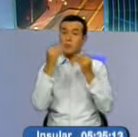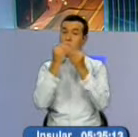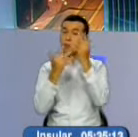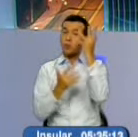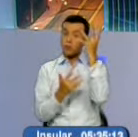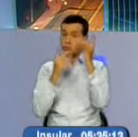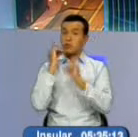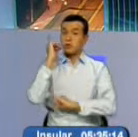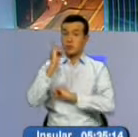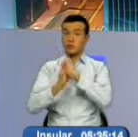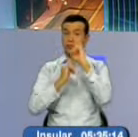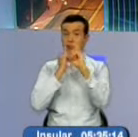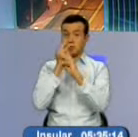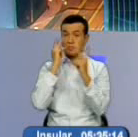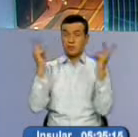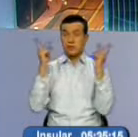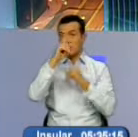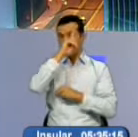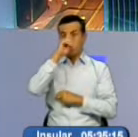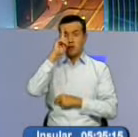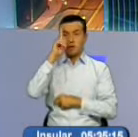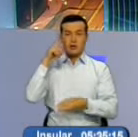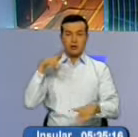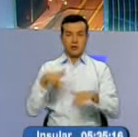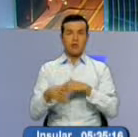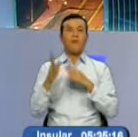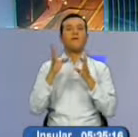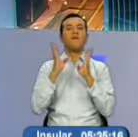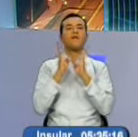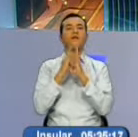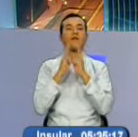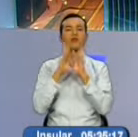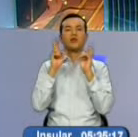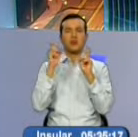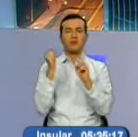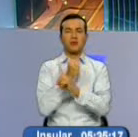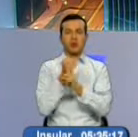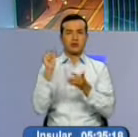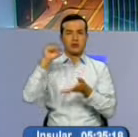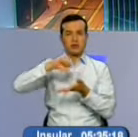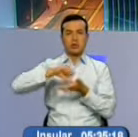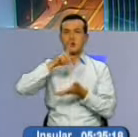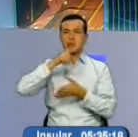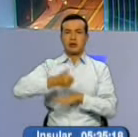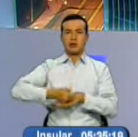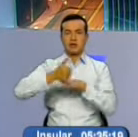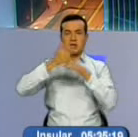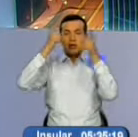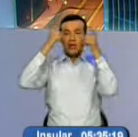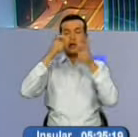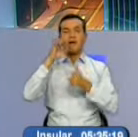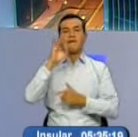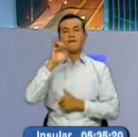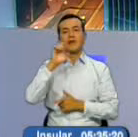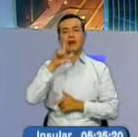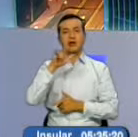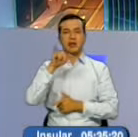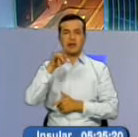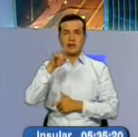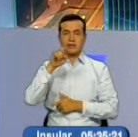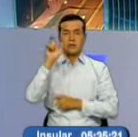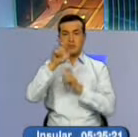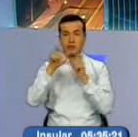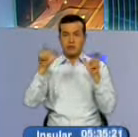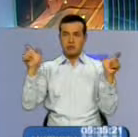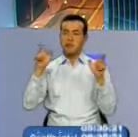repercusión internacional. En Madrid, durante la inauguración del Foro Mundial sobre las Violencias Urbanas, presidido por el rey Felipe VI, algunas voces